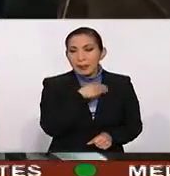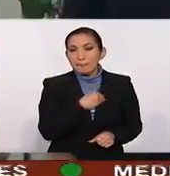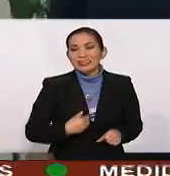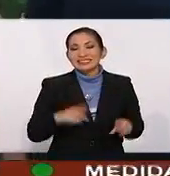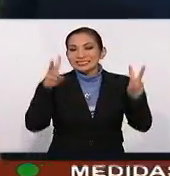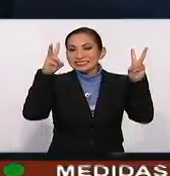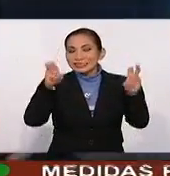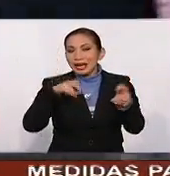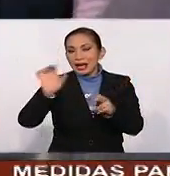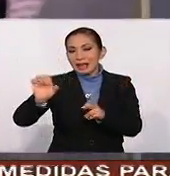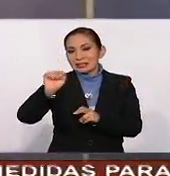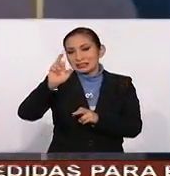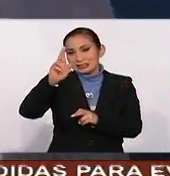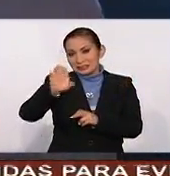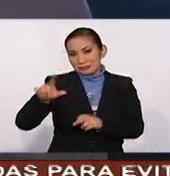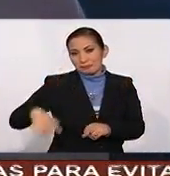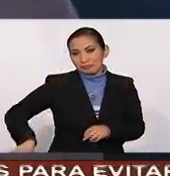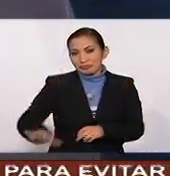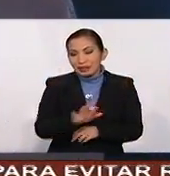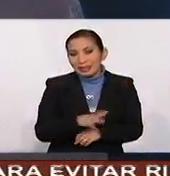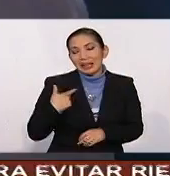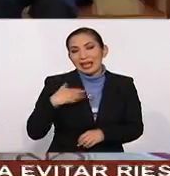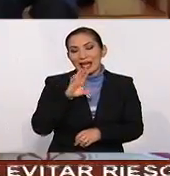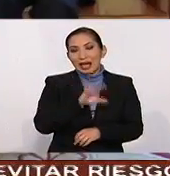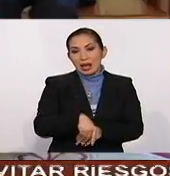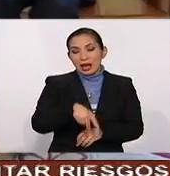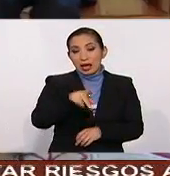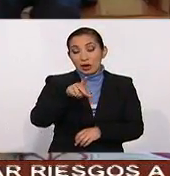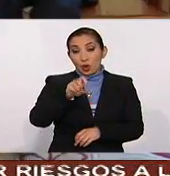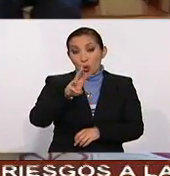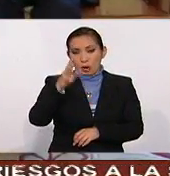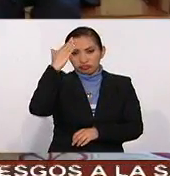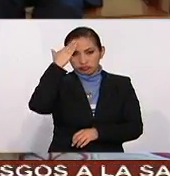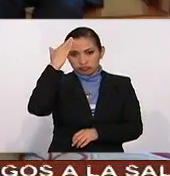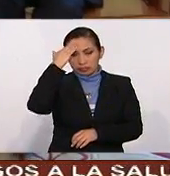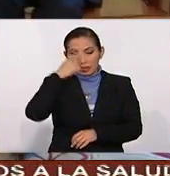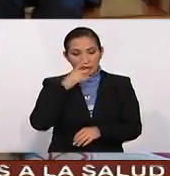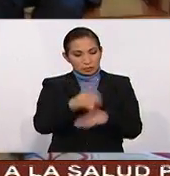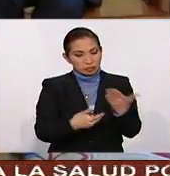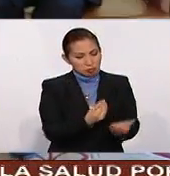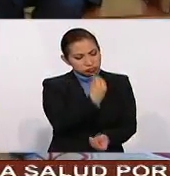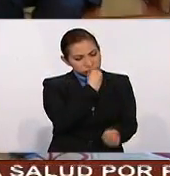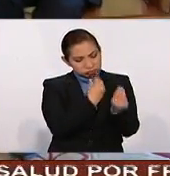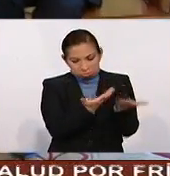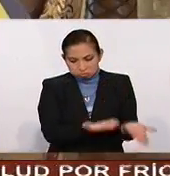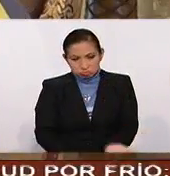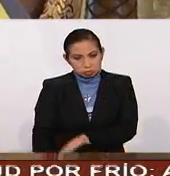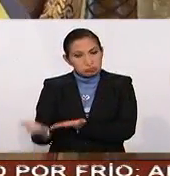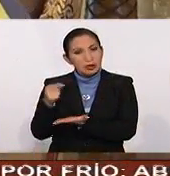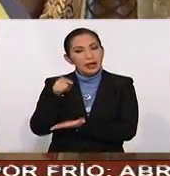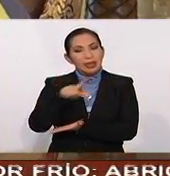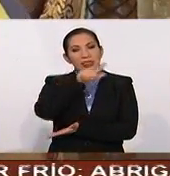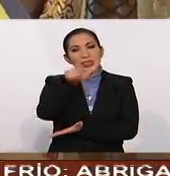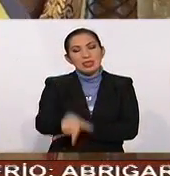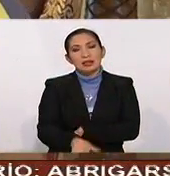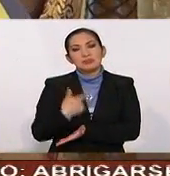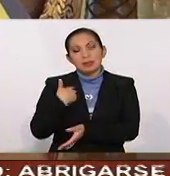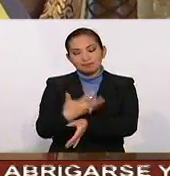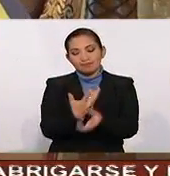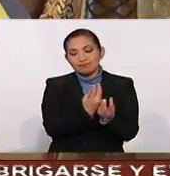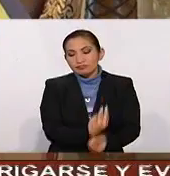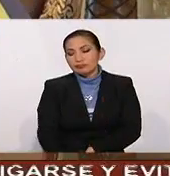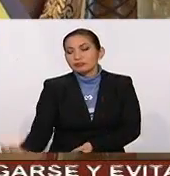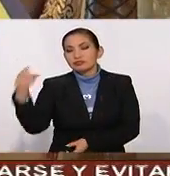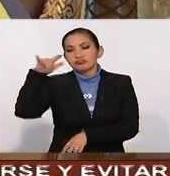de Asuntos Exteriores. El emir del Estado de Kuwait ofreció al presidente Peña Nieto una comida de Estado y posteriormente lo acompañó